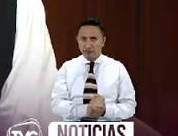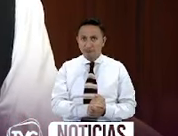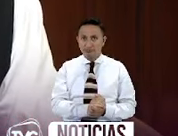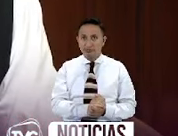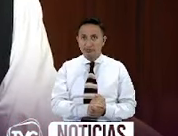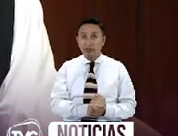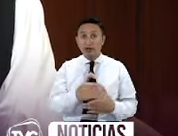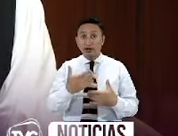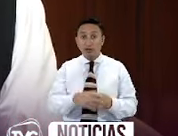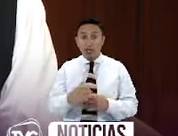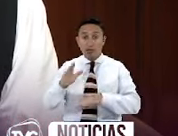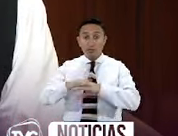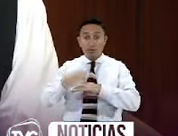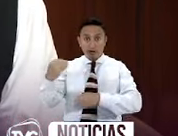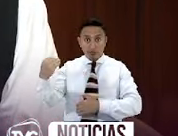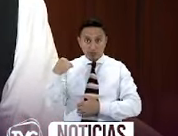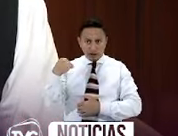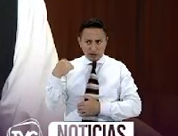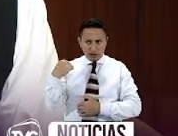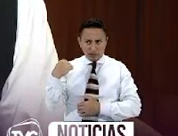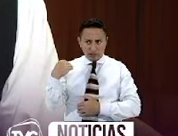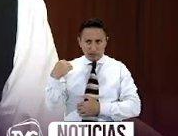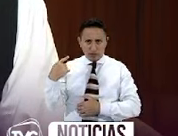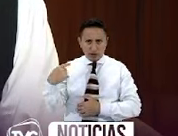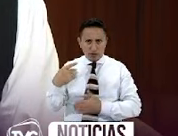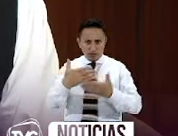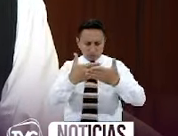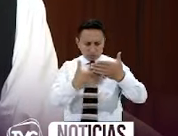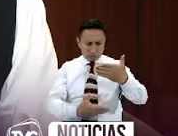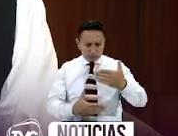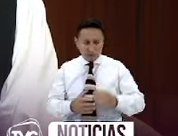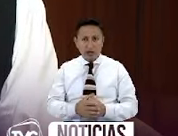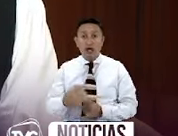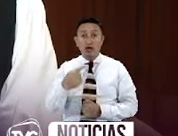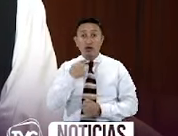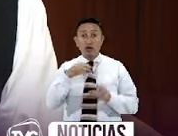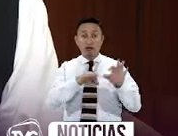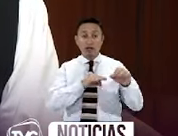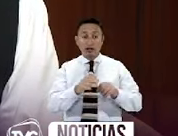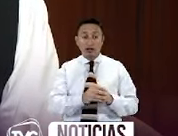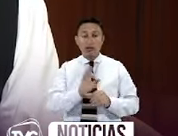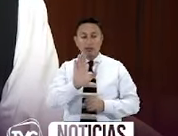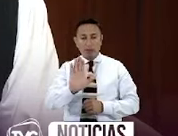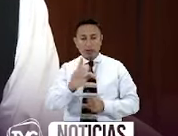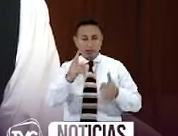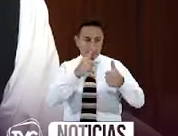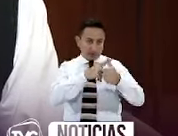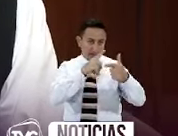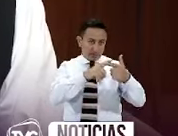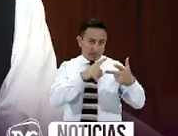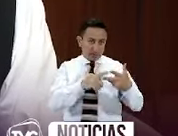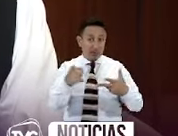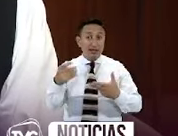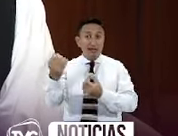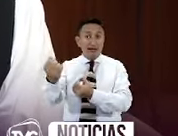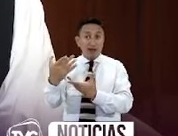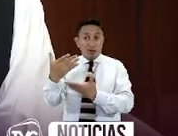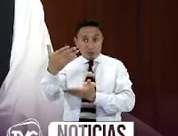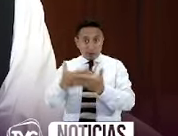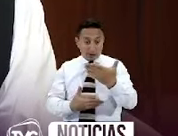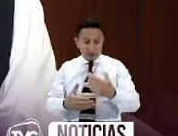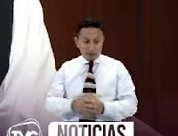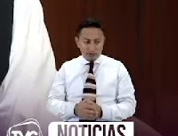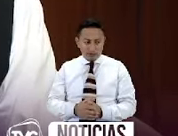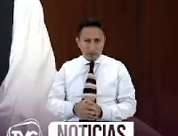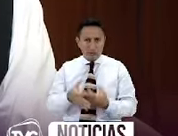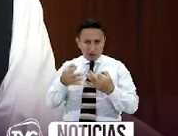notificaron, yo puse un conjunto de argumentos señalando de que ese informe carecía de inconsistencias,